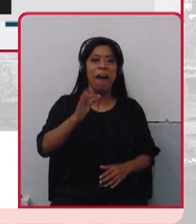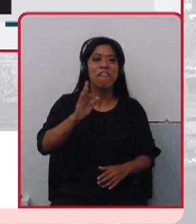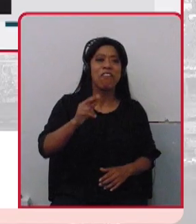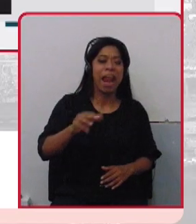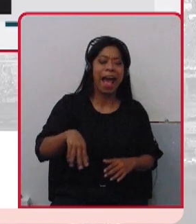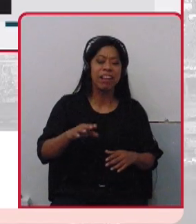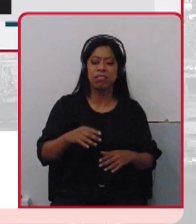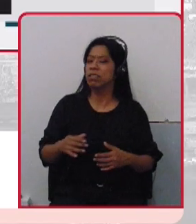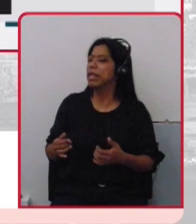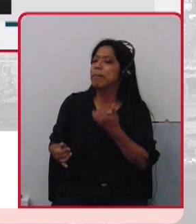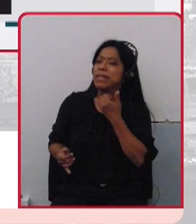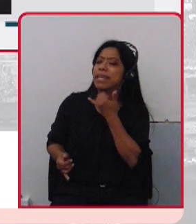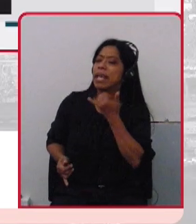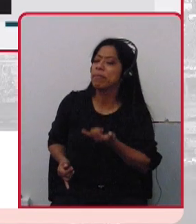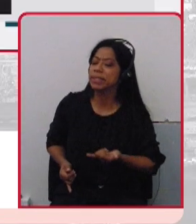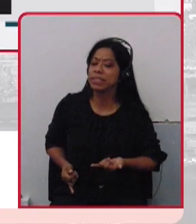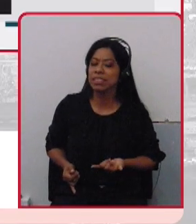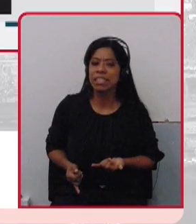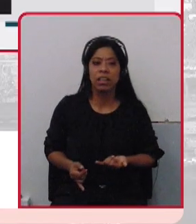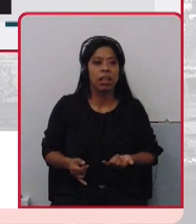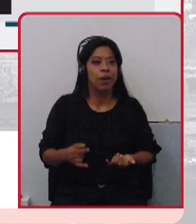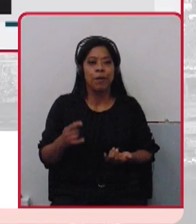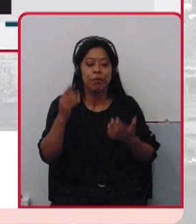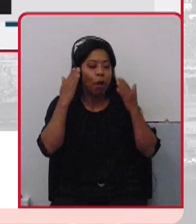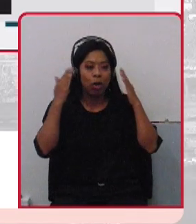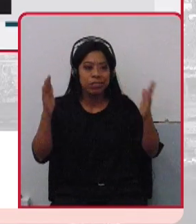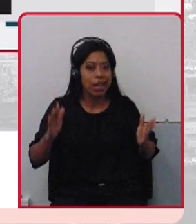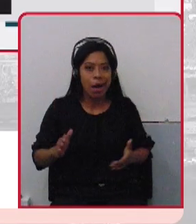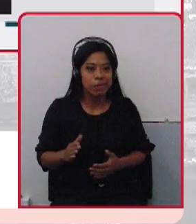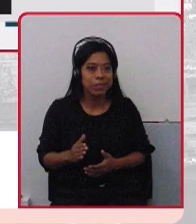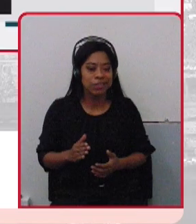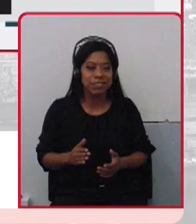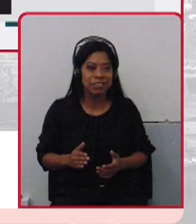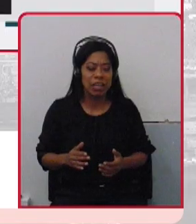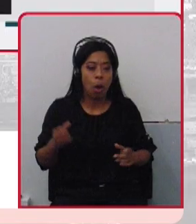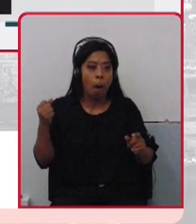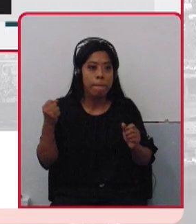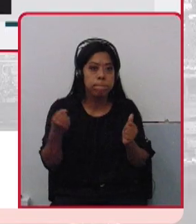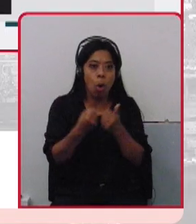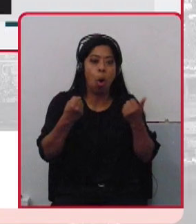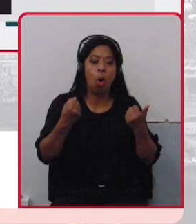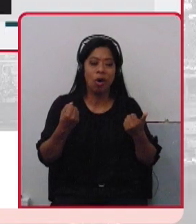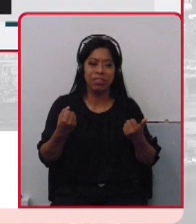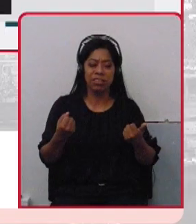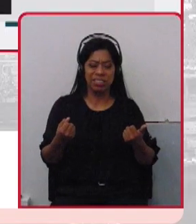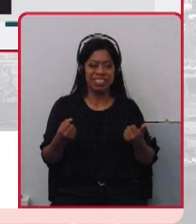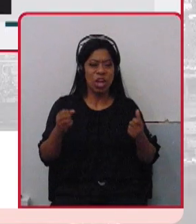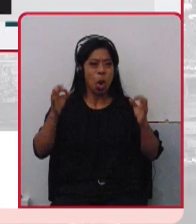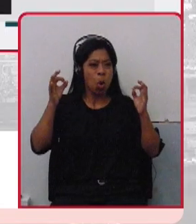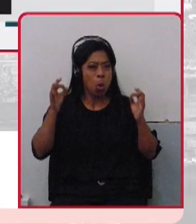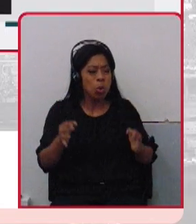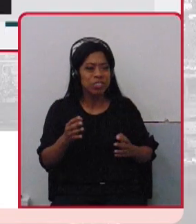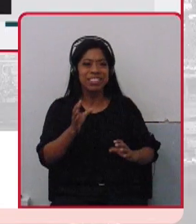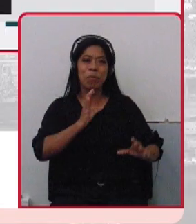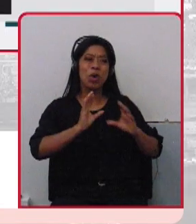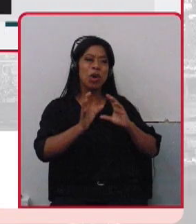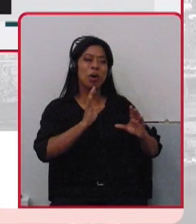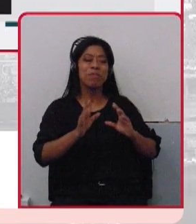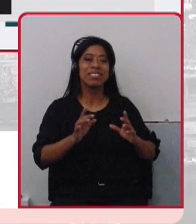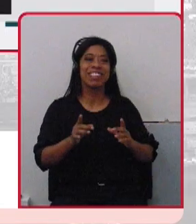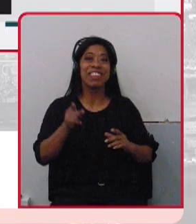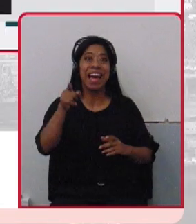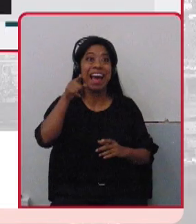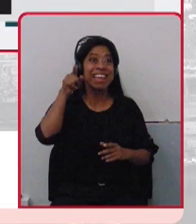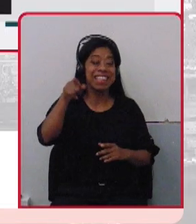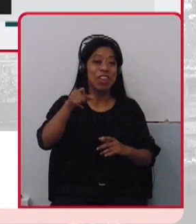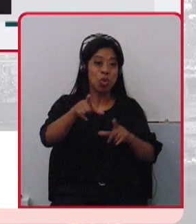¿qué ha pasado? Le digo, no sabes lo que ha pasado, un accidente. Justo cuando estábamos conversando, un